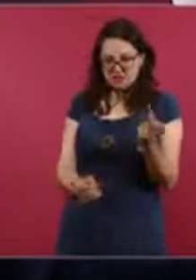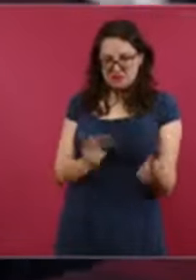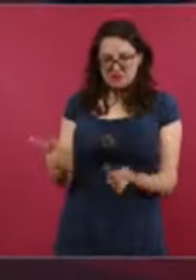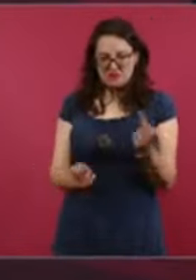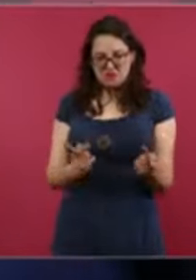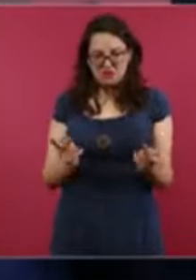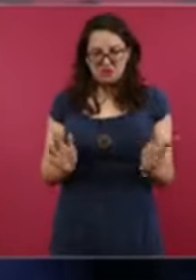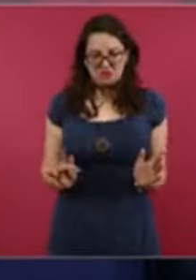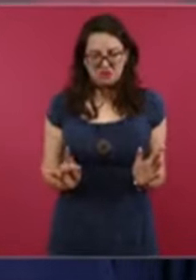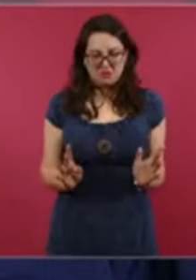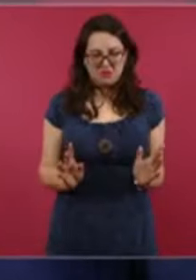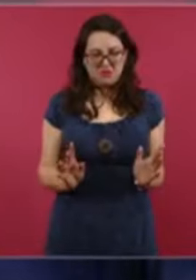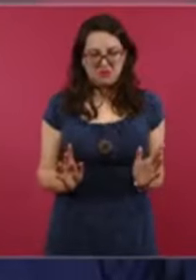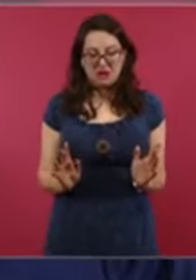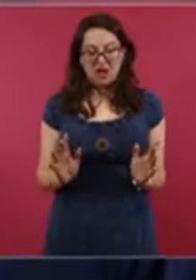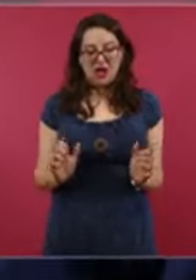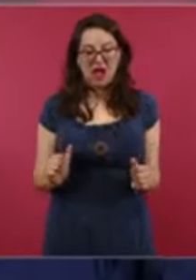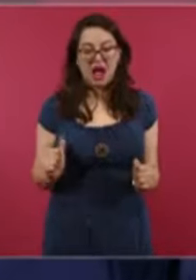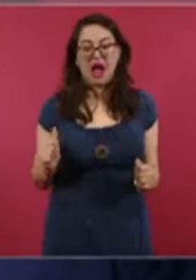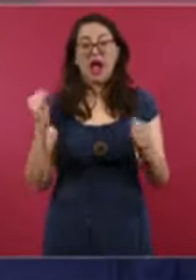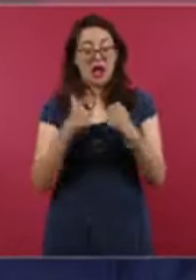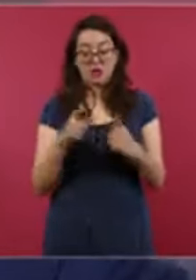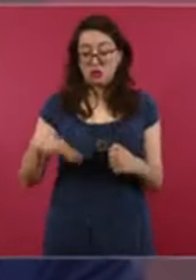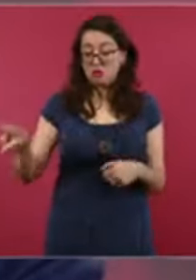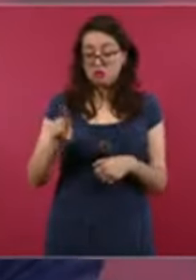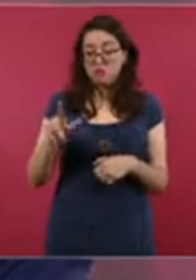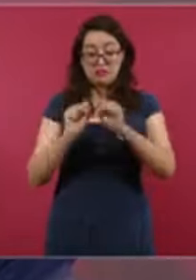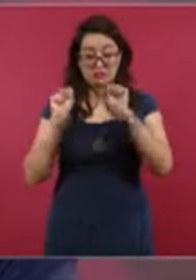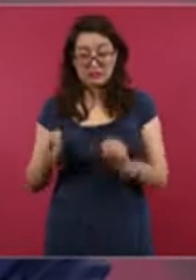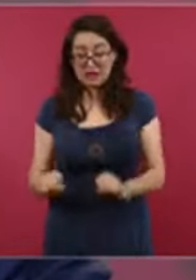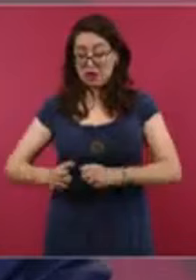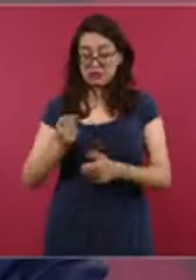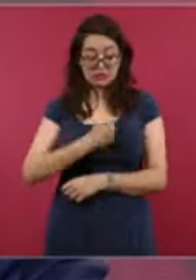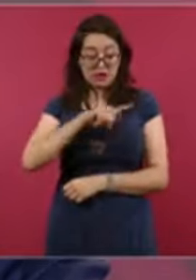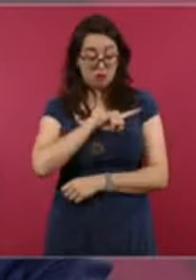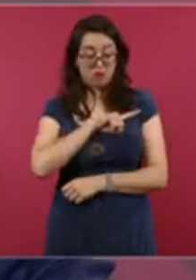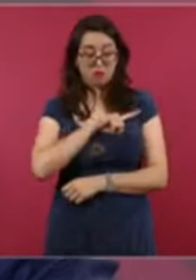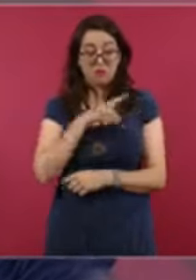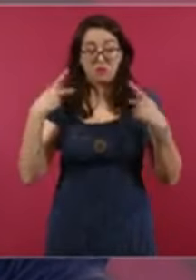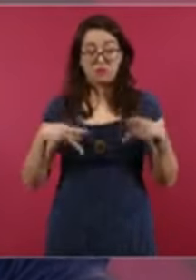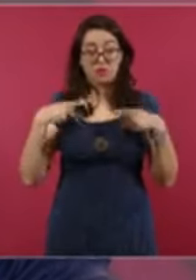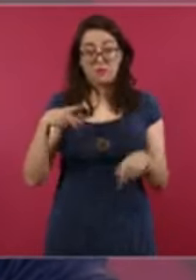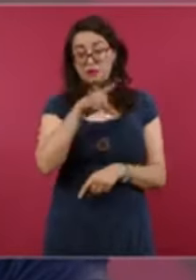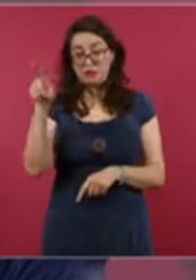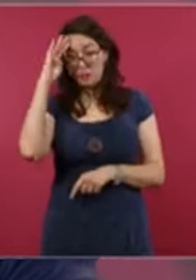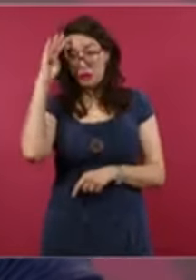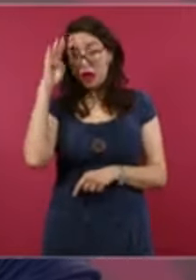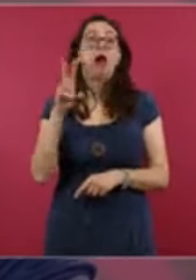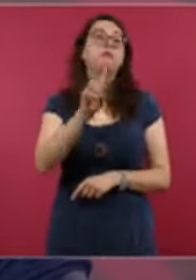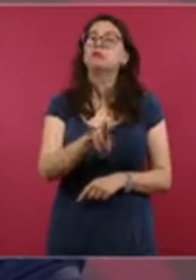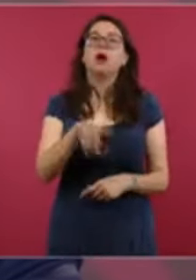dejar mal. Yo no estoy hablando de partido, lo que se ha hecho en el combate a la corrupción.